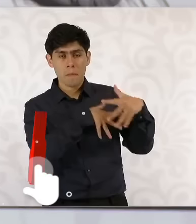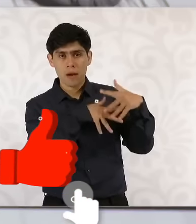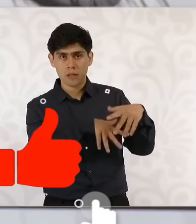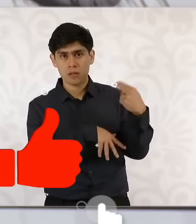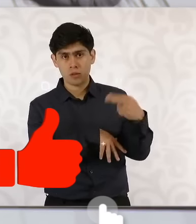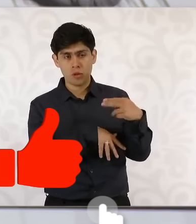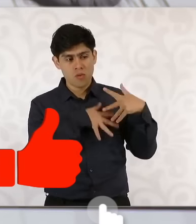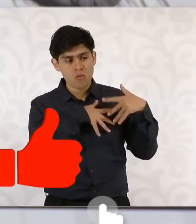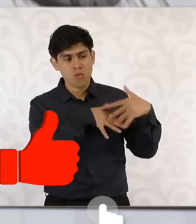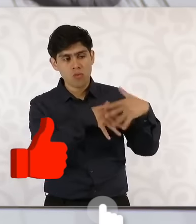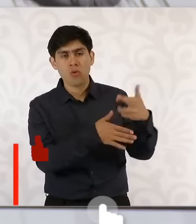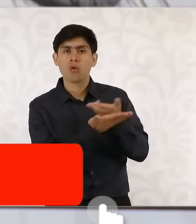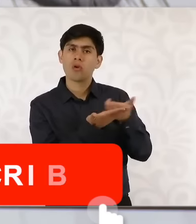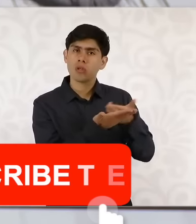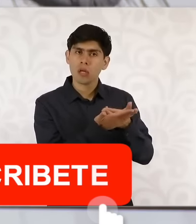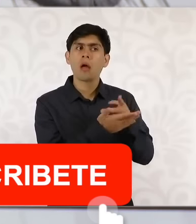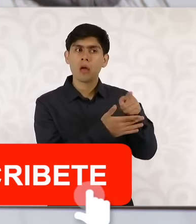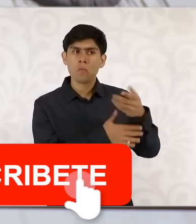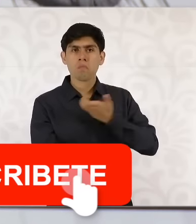Ahora